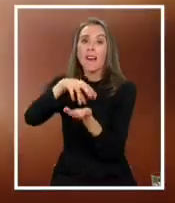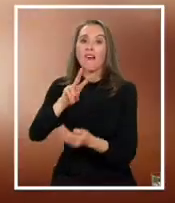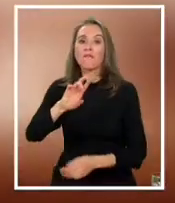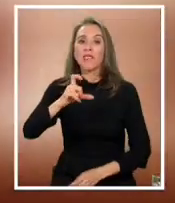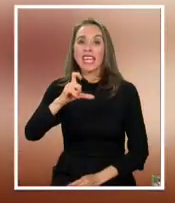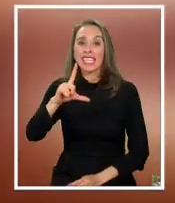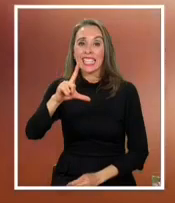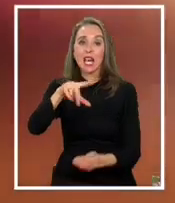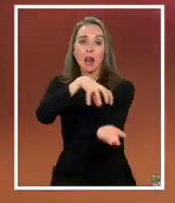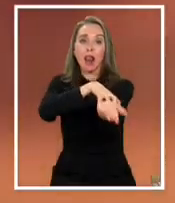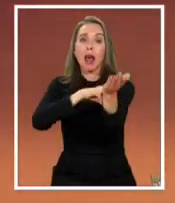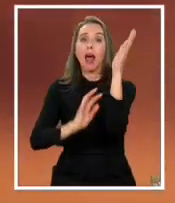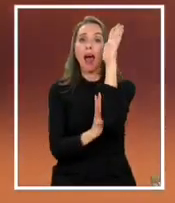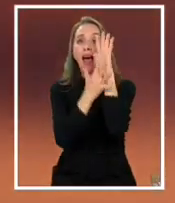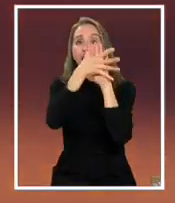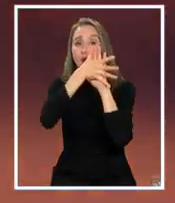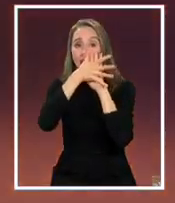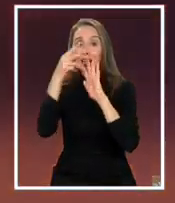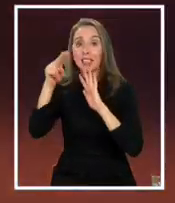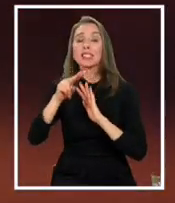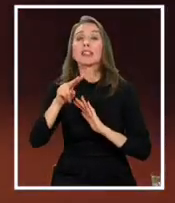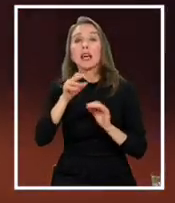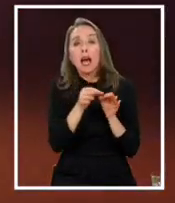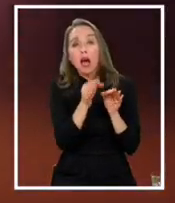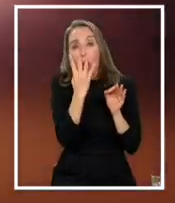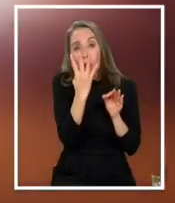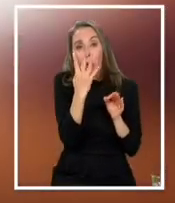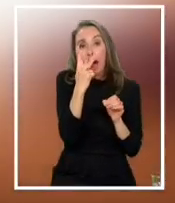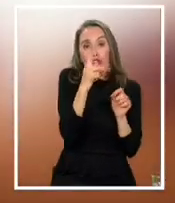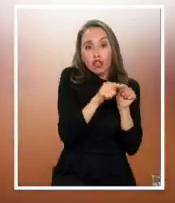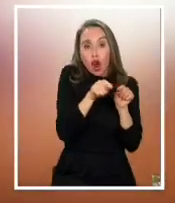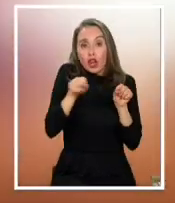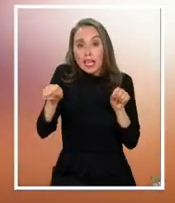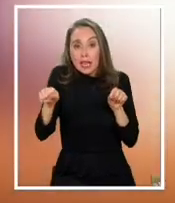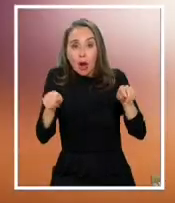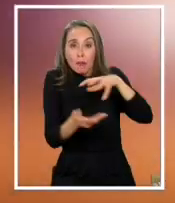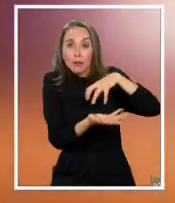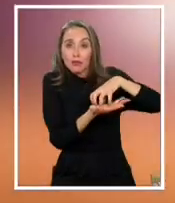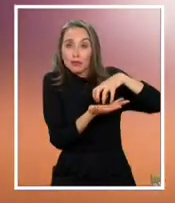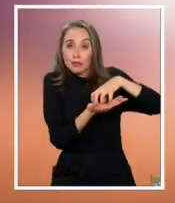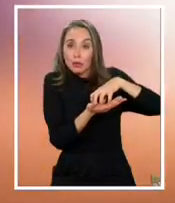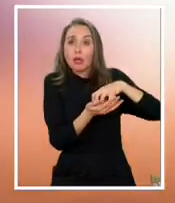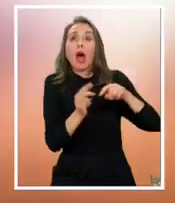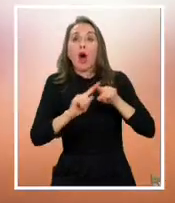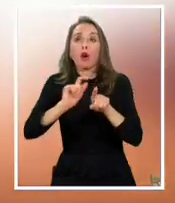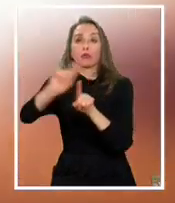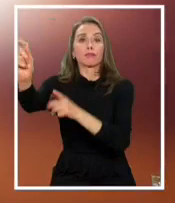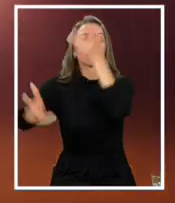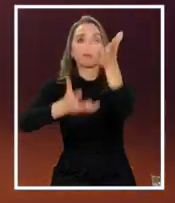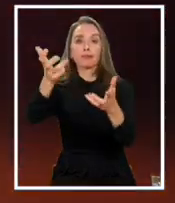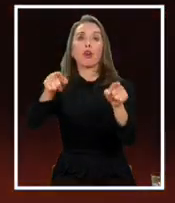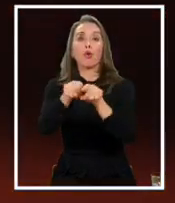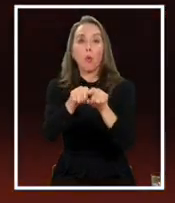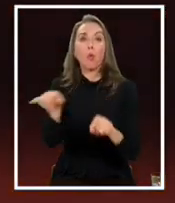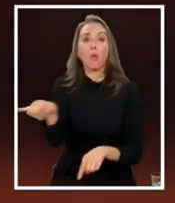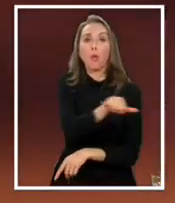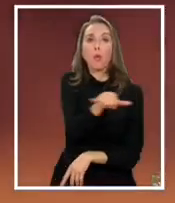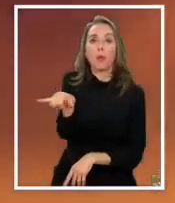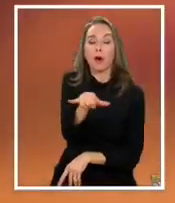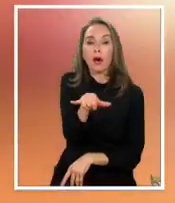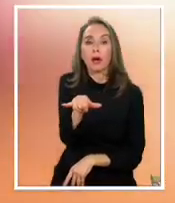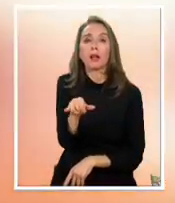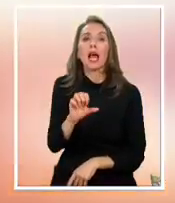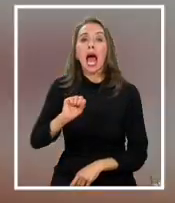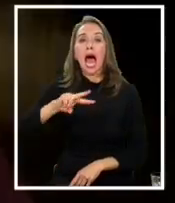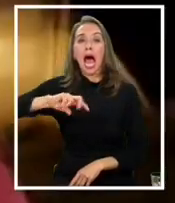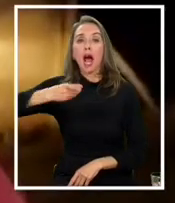Angol, en la Araucanía, a solo 4 kilómetros de la ciudad, otro ataque de las mismas características. No le molestamos